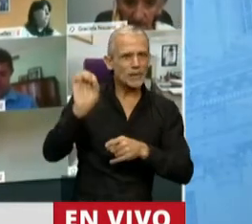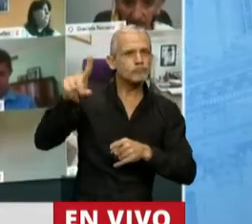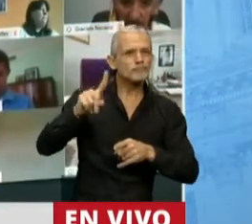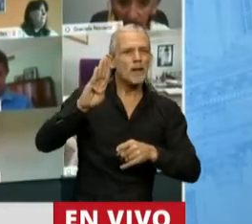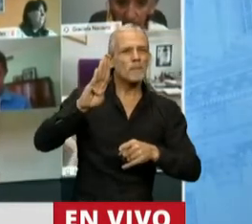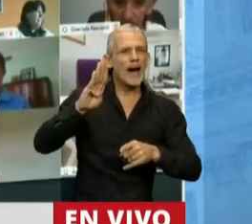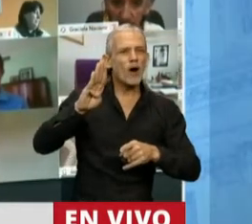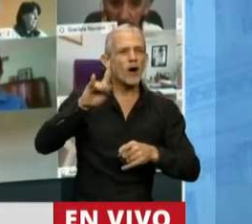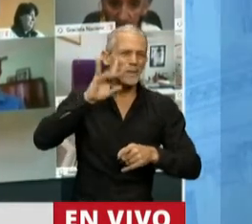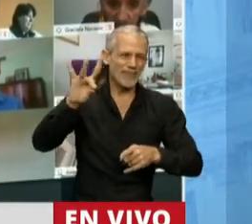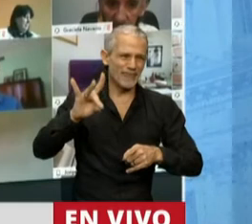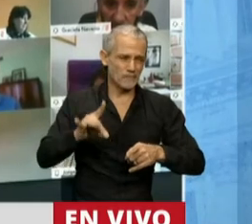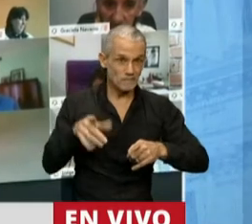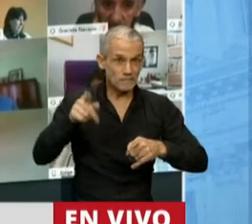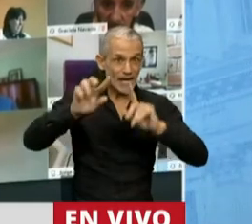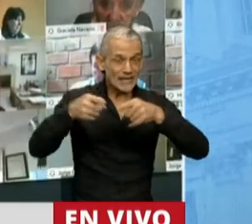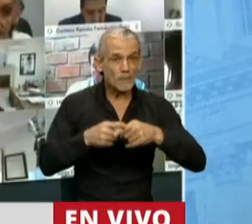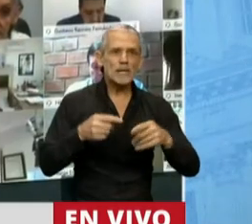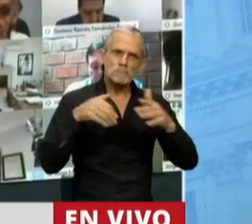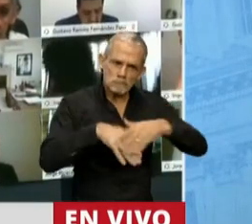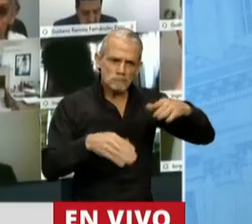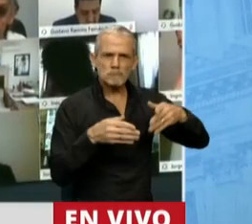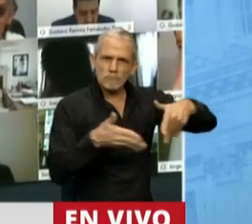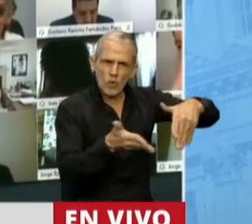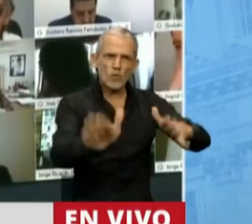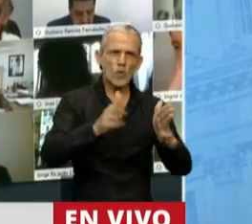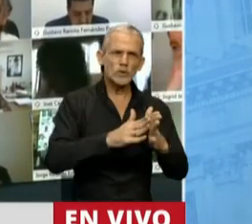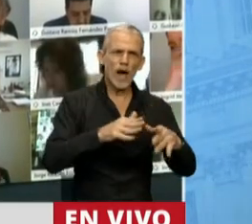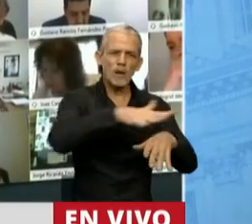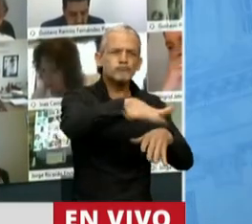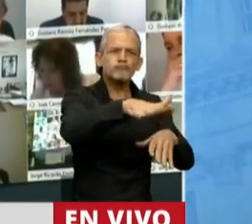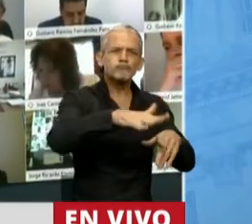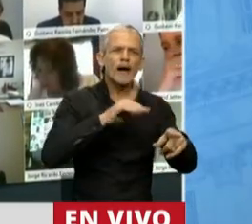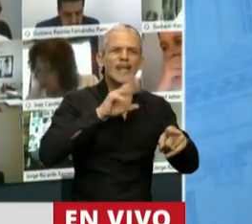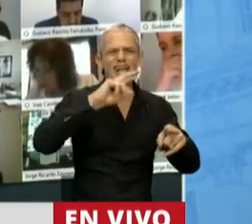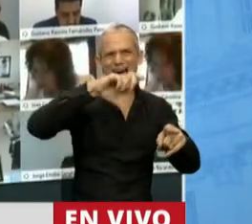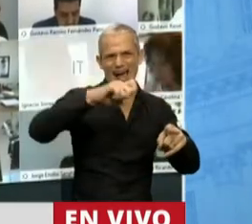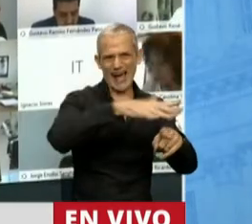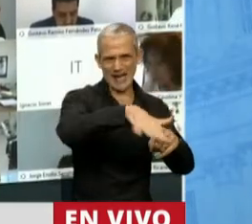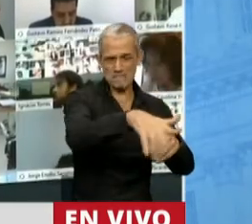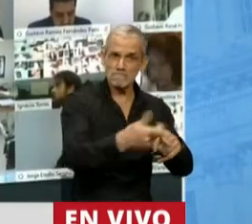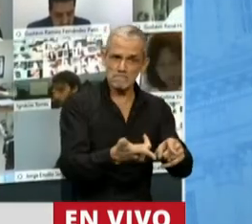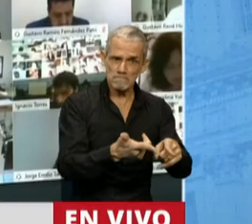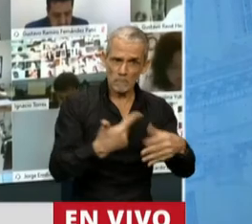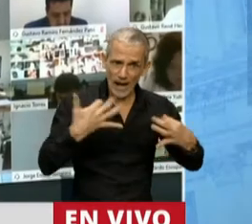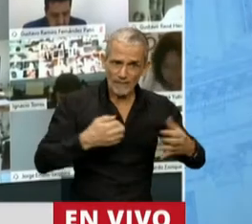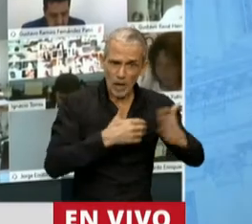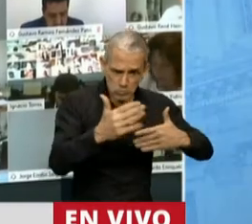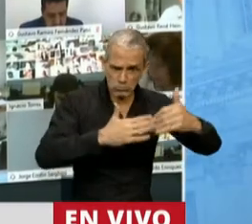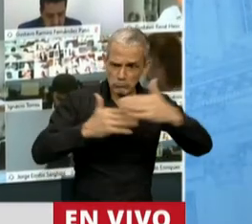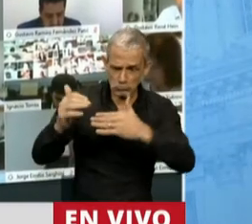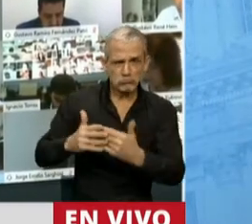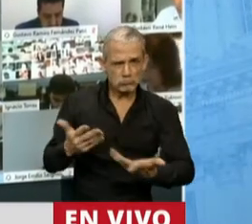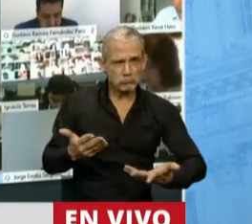de desarrollo obras de infraestructura vial en el municipio de trancas así que la verdad que para aquellos que